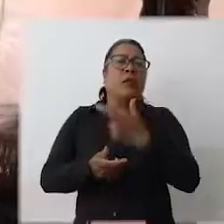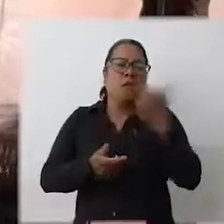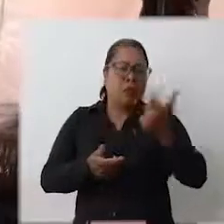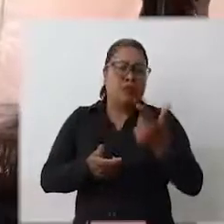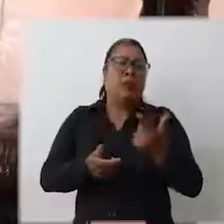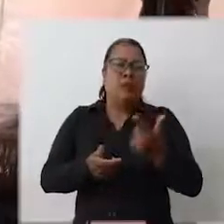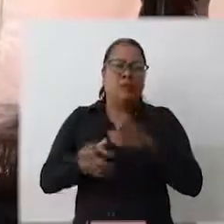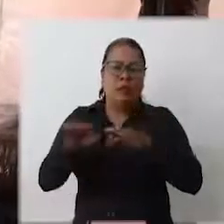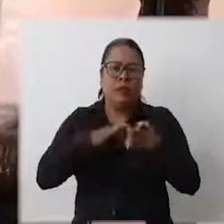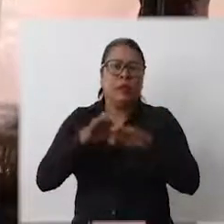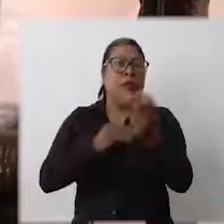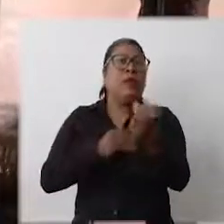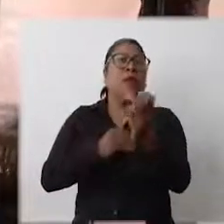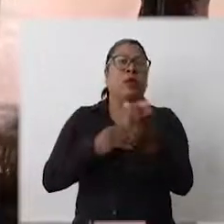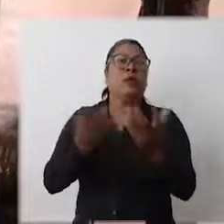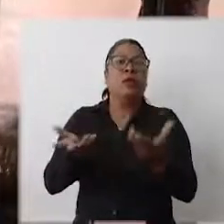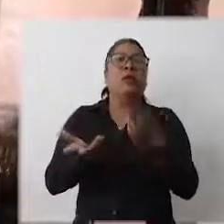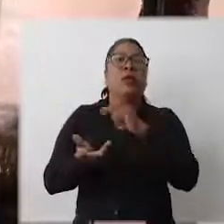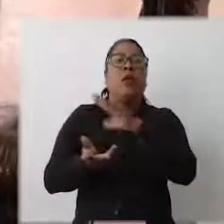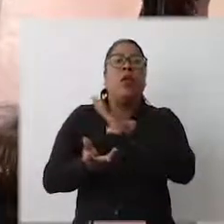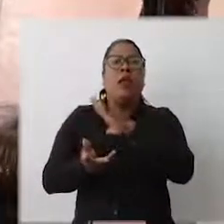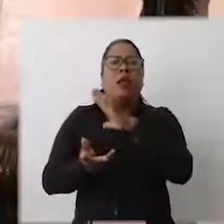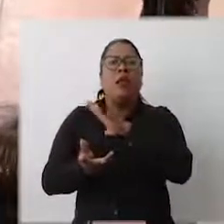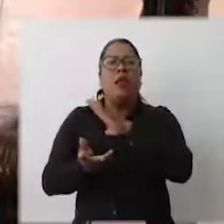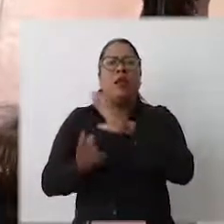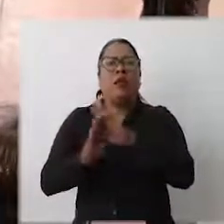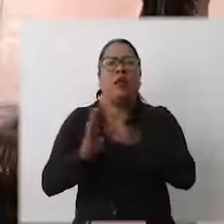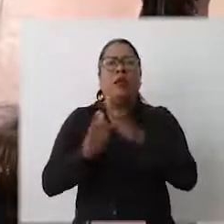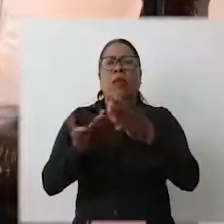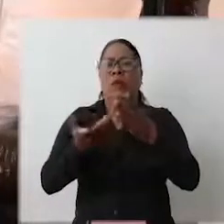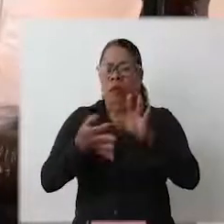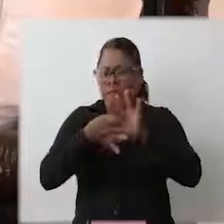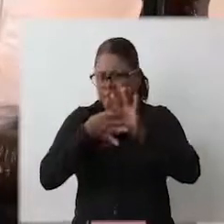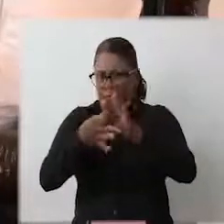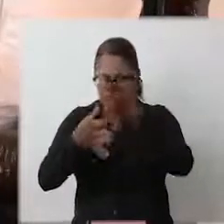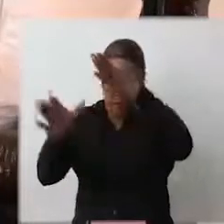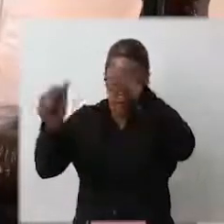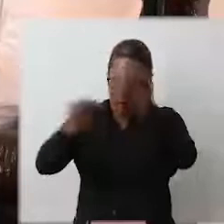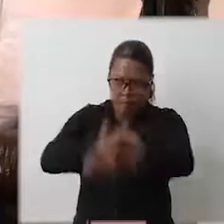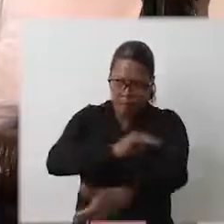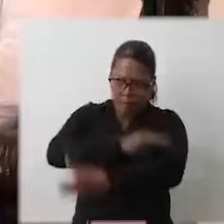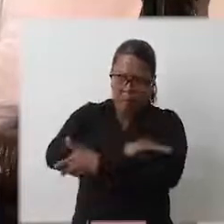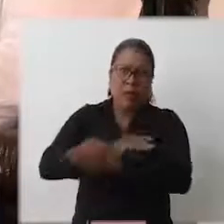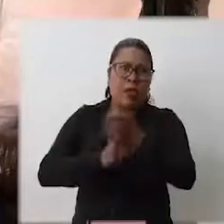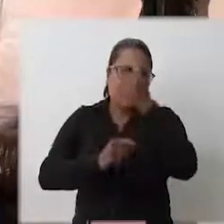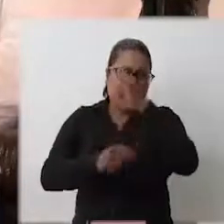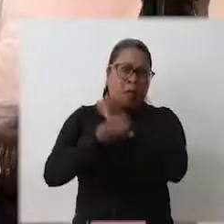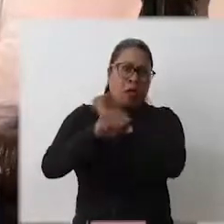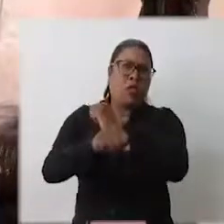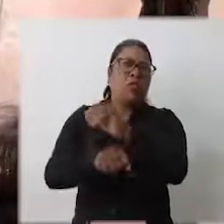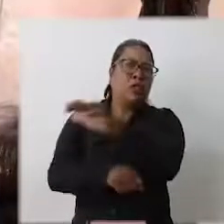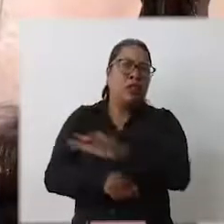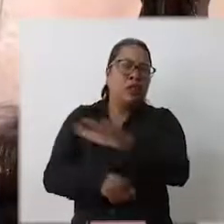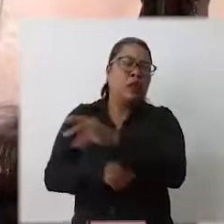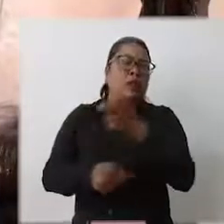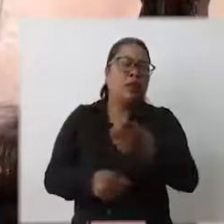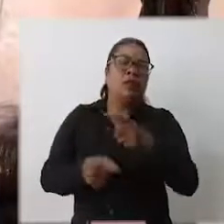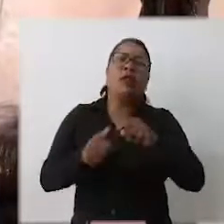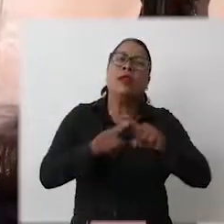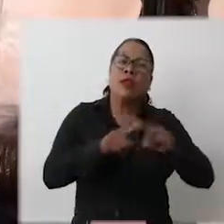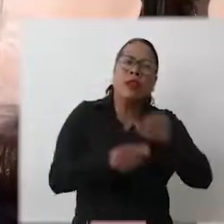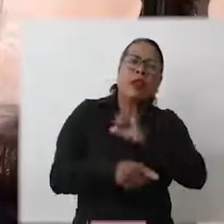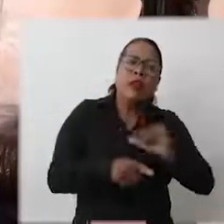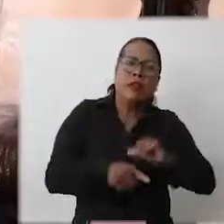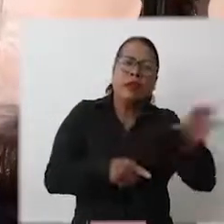Cruz Amilpas. En esta reunión reafirmamos que las necesidades de la zona metropolitana de Oaxaca requieren ser atendidas de forma